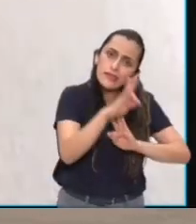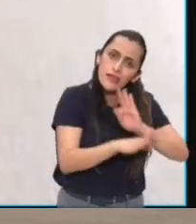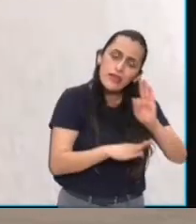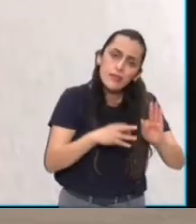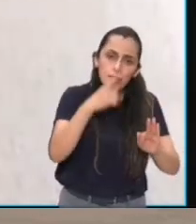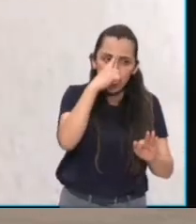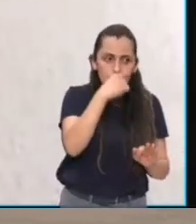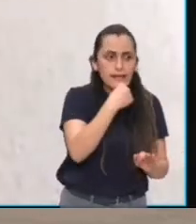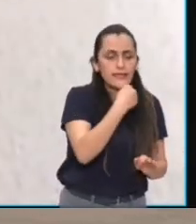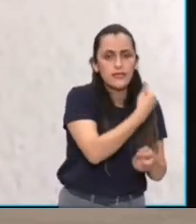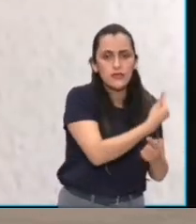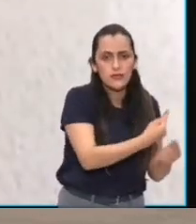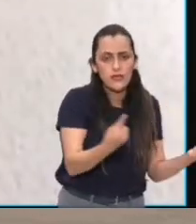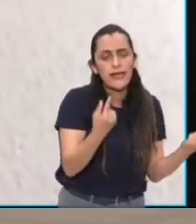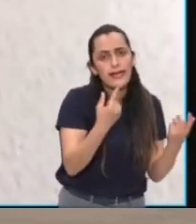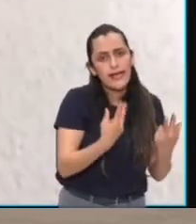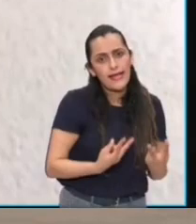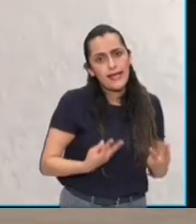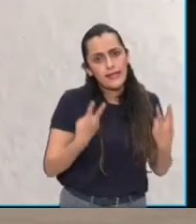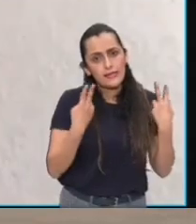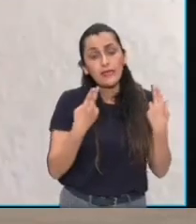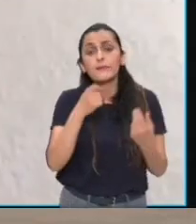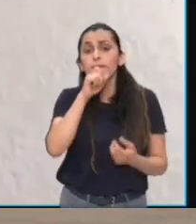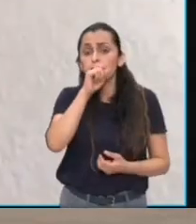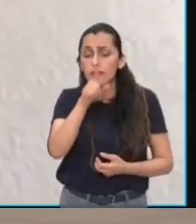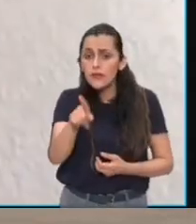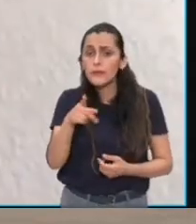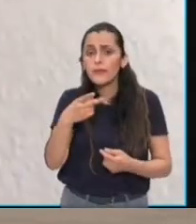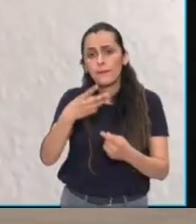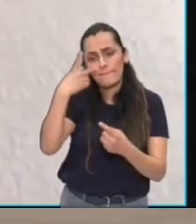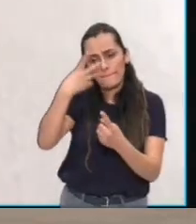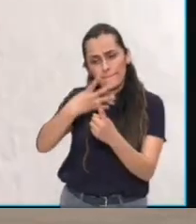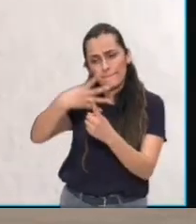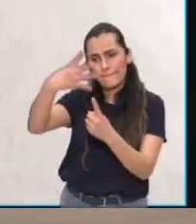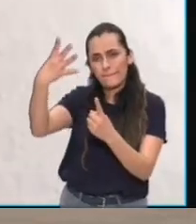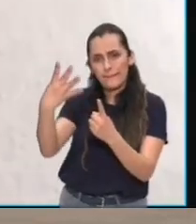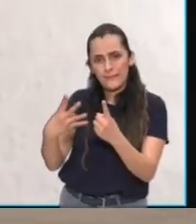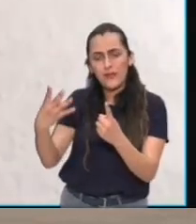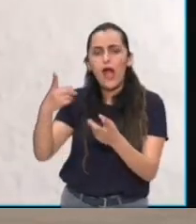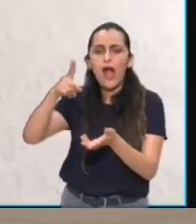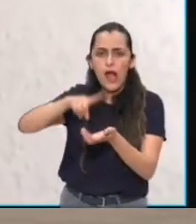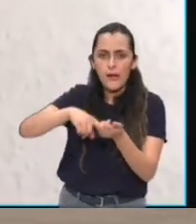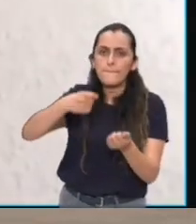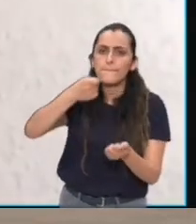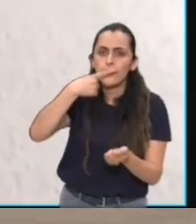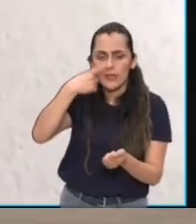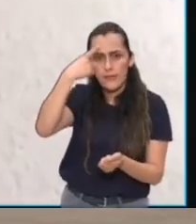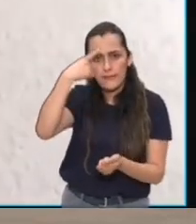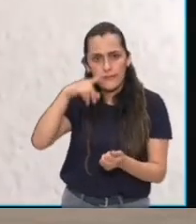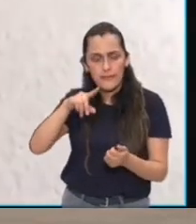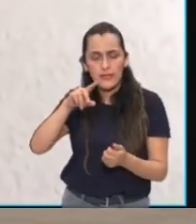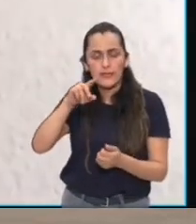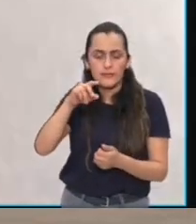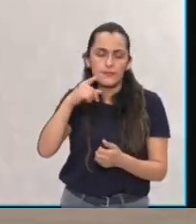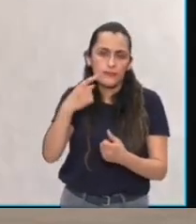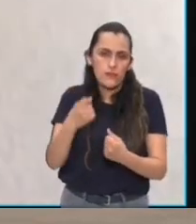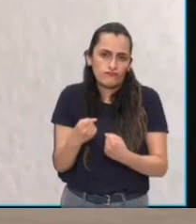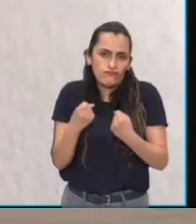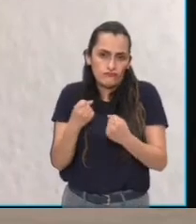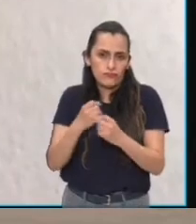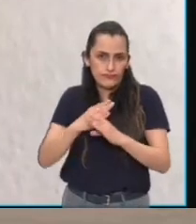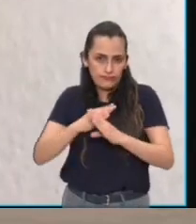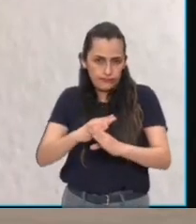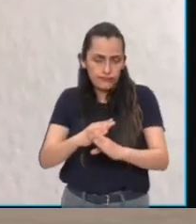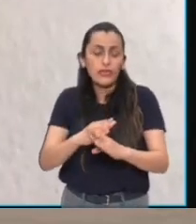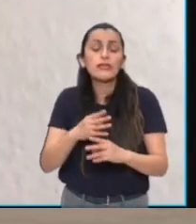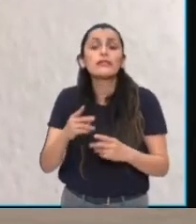de antirretrovirales para las personas de la comunidad LGBT. También para el PRD es muy importante que el FUCAM vuelva a tener